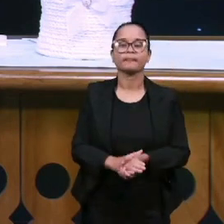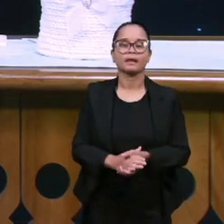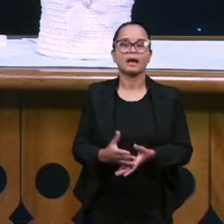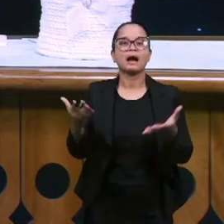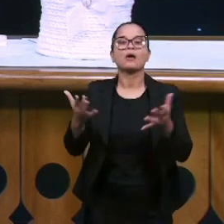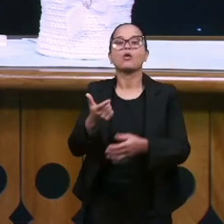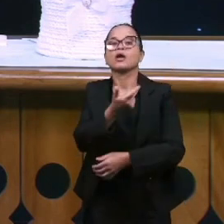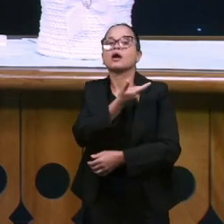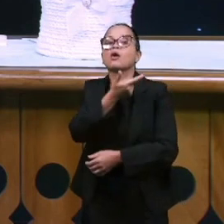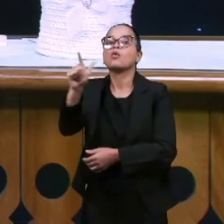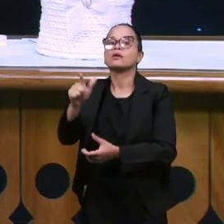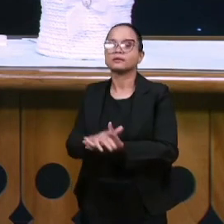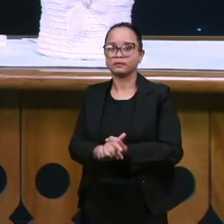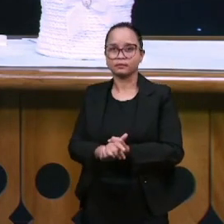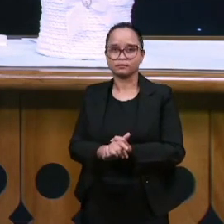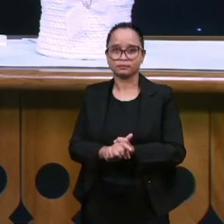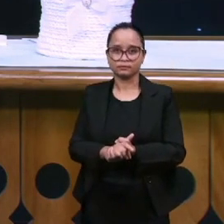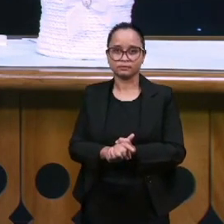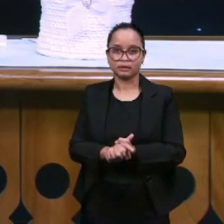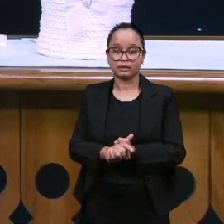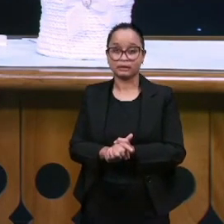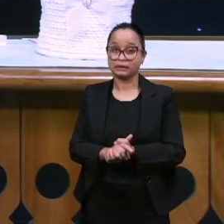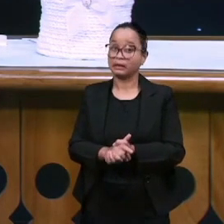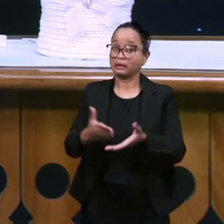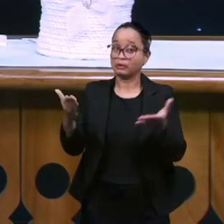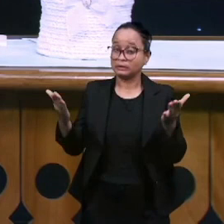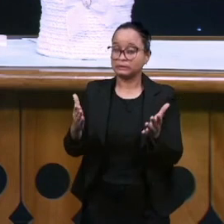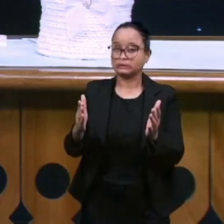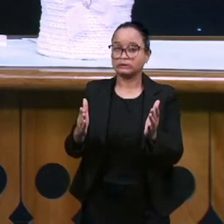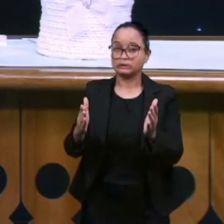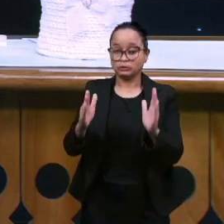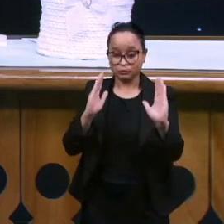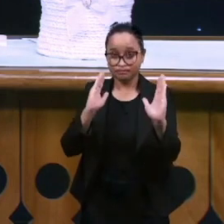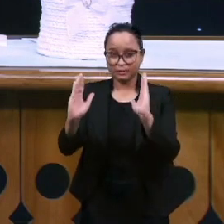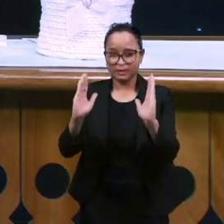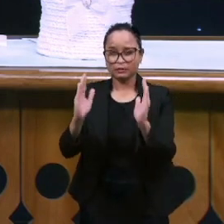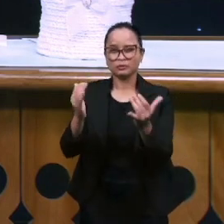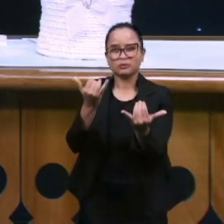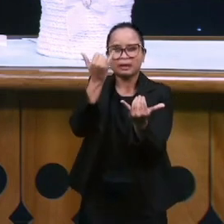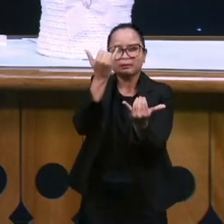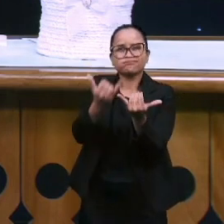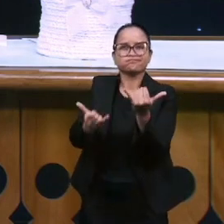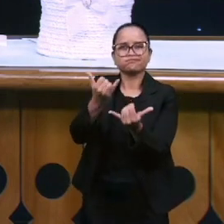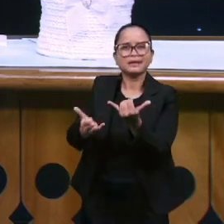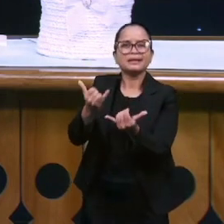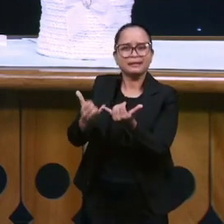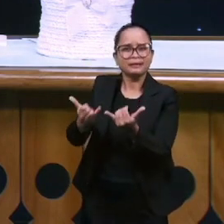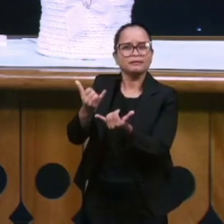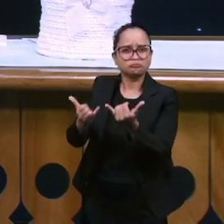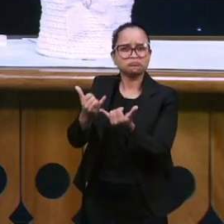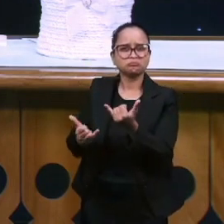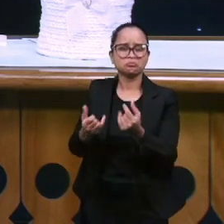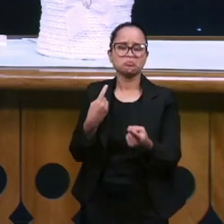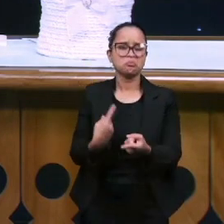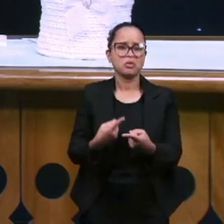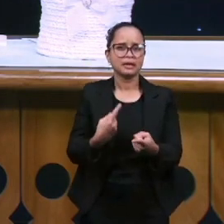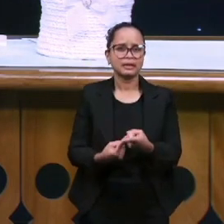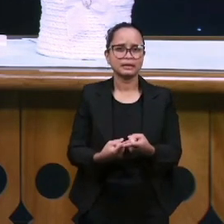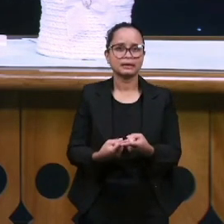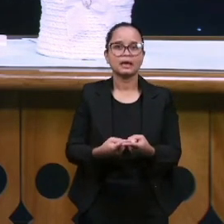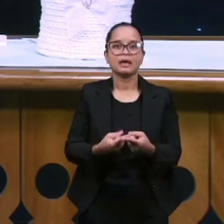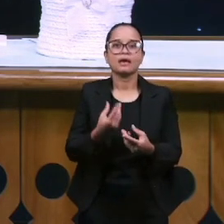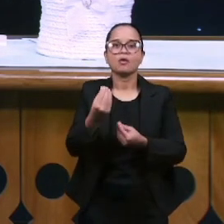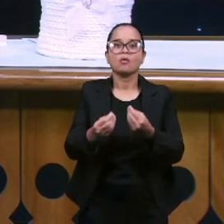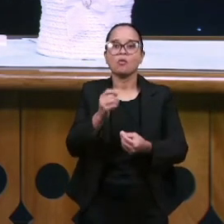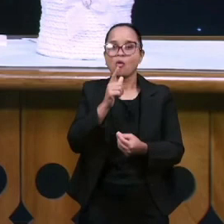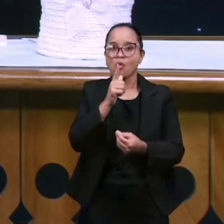tranquilo. Ahora, para volver a cruzar en circunstancias parecidas, semejantes, ¿por qué? Porque de la misma forma como el